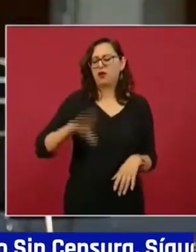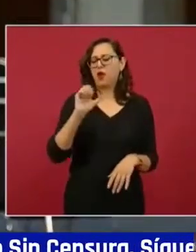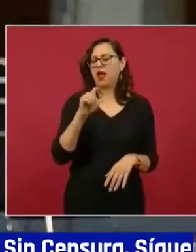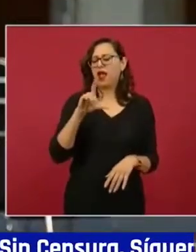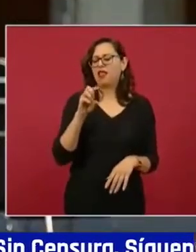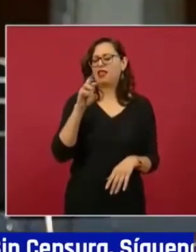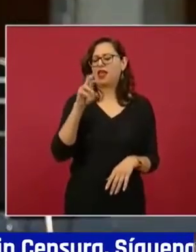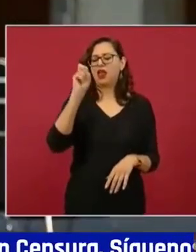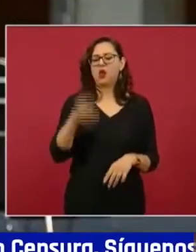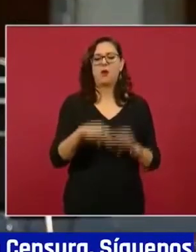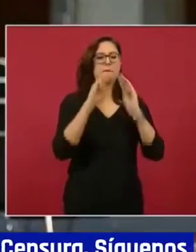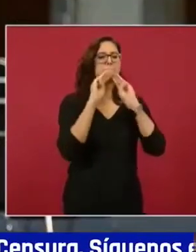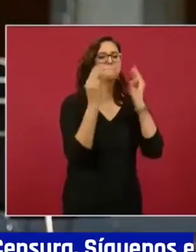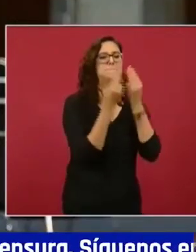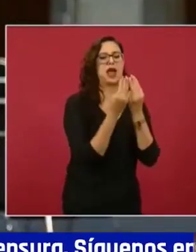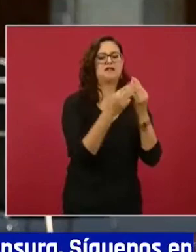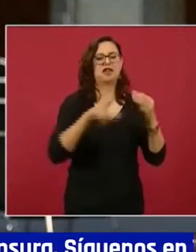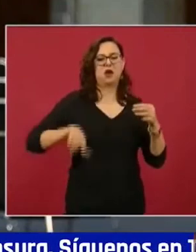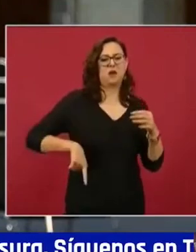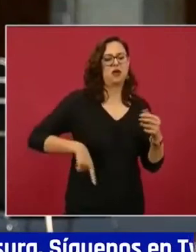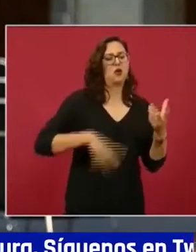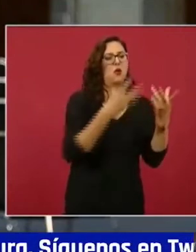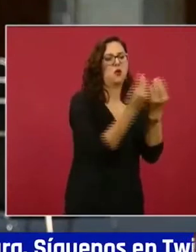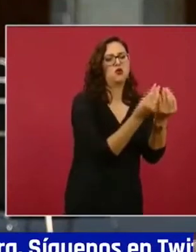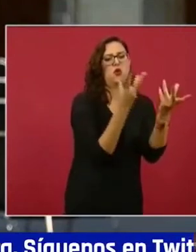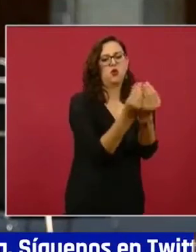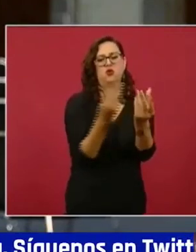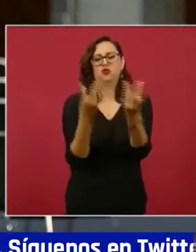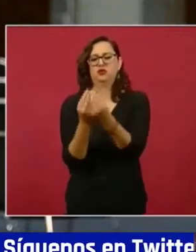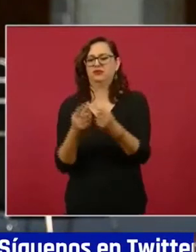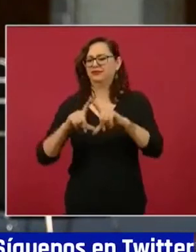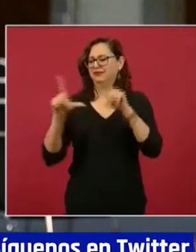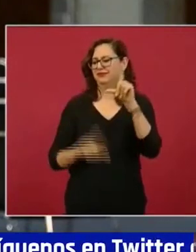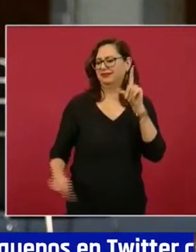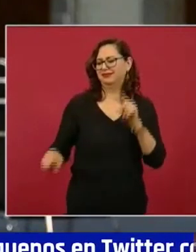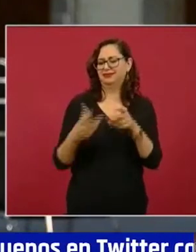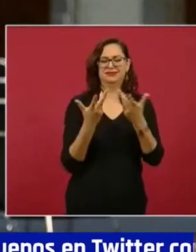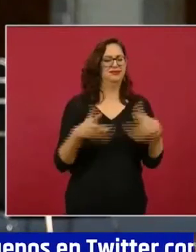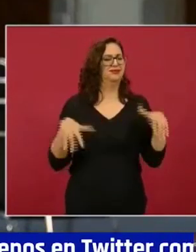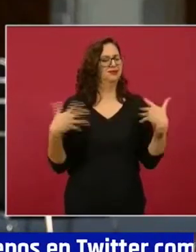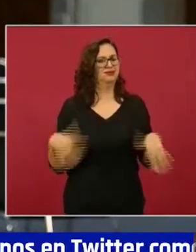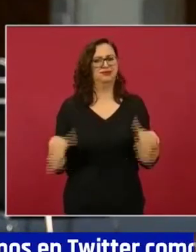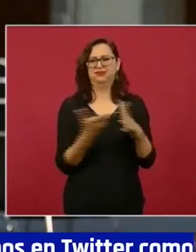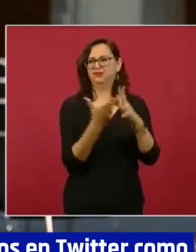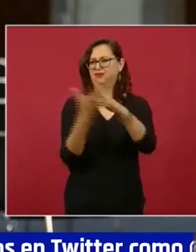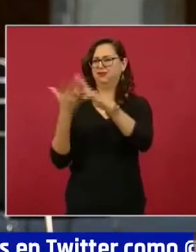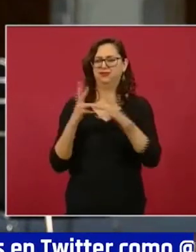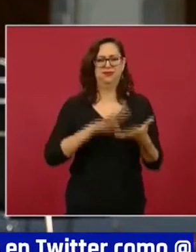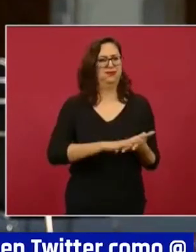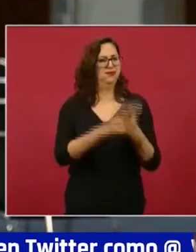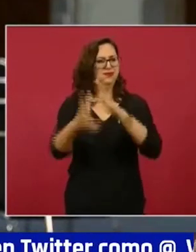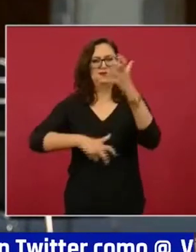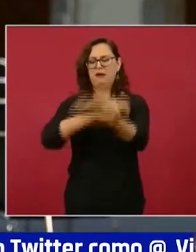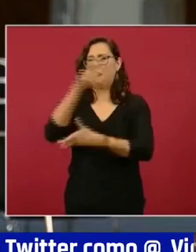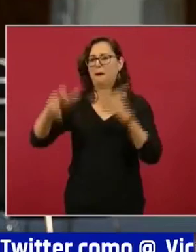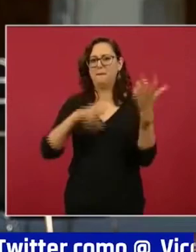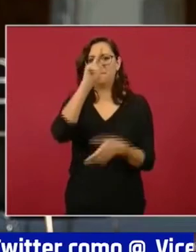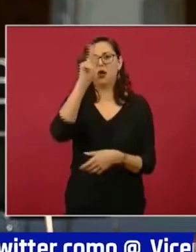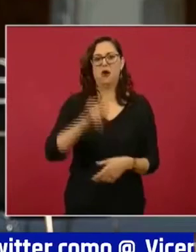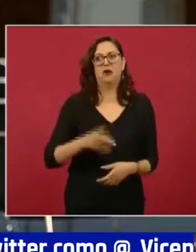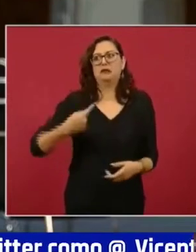para expandir todo esto y generó un baño de sangre en México. Entonces, ¿sí haría este llamado o cómo se